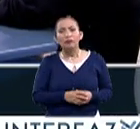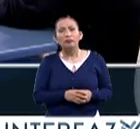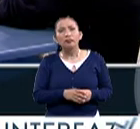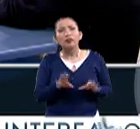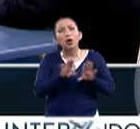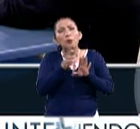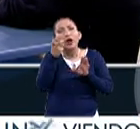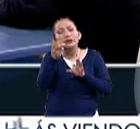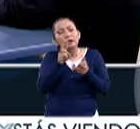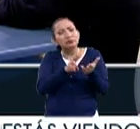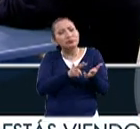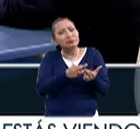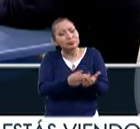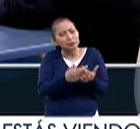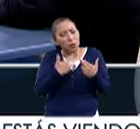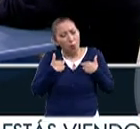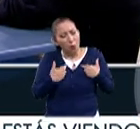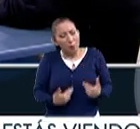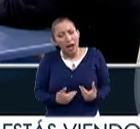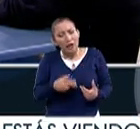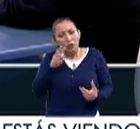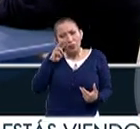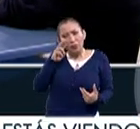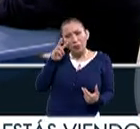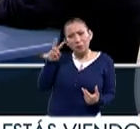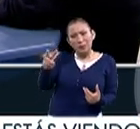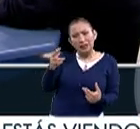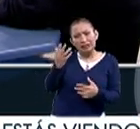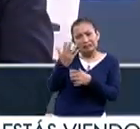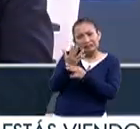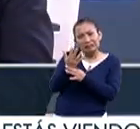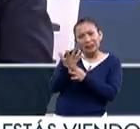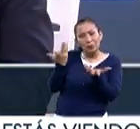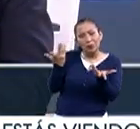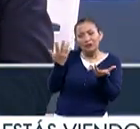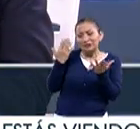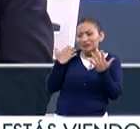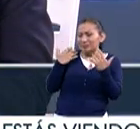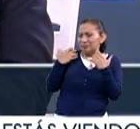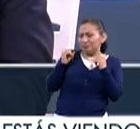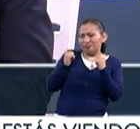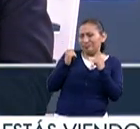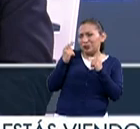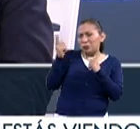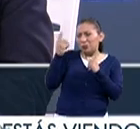es pues esta riqueza de lo humano que ante aquello que nos es inasible, que